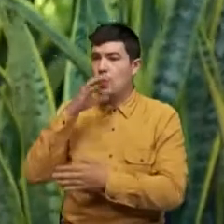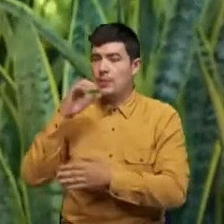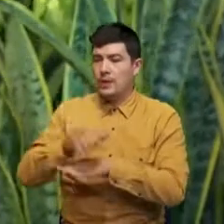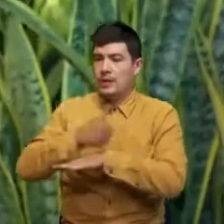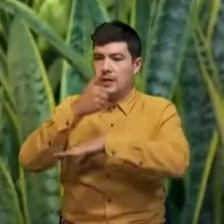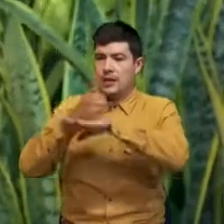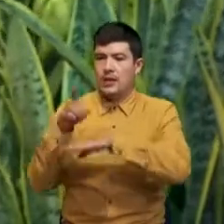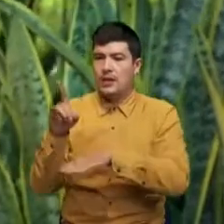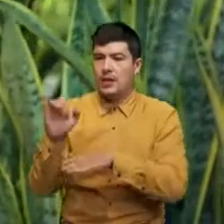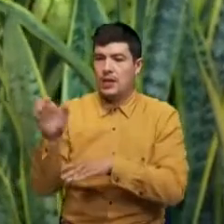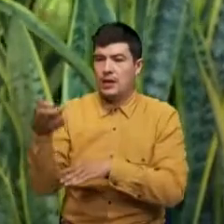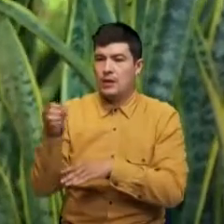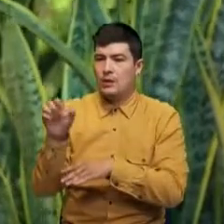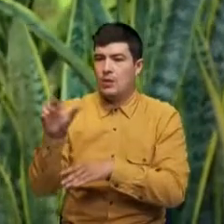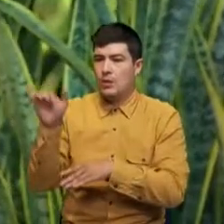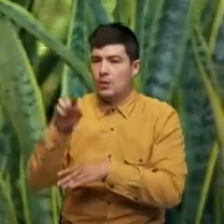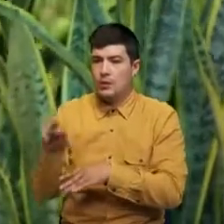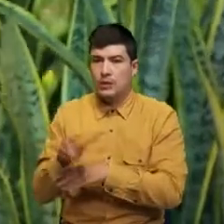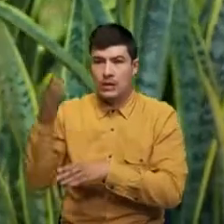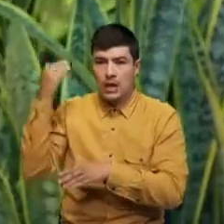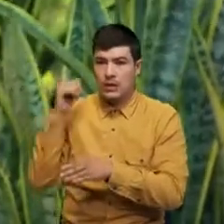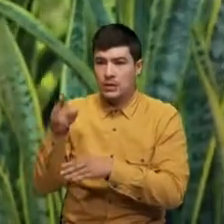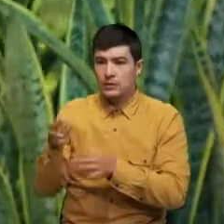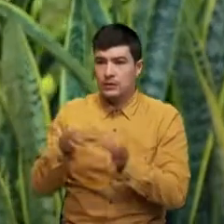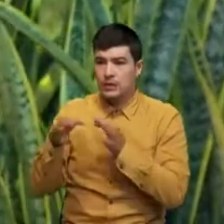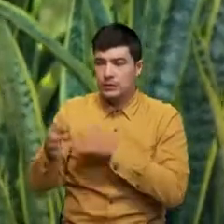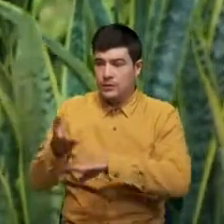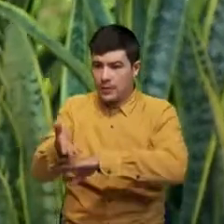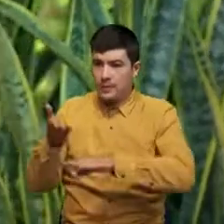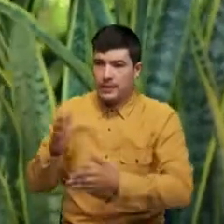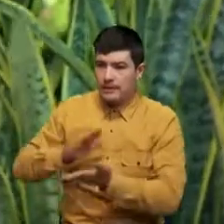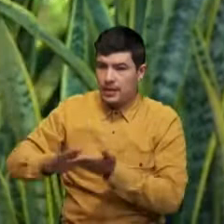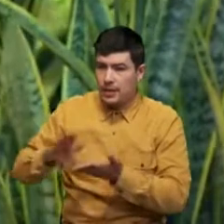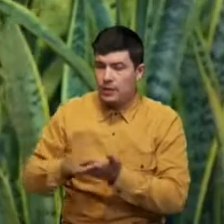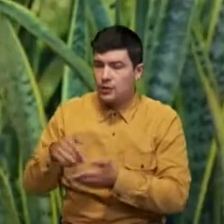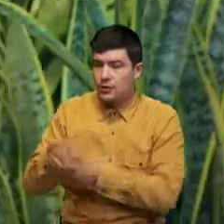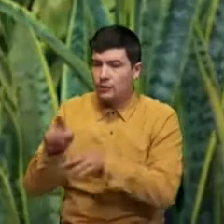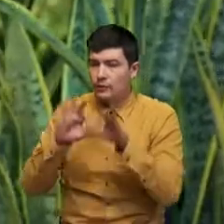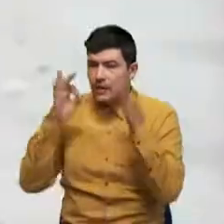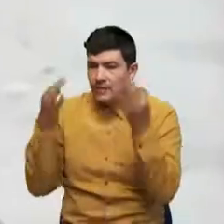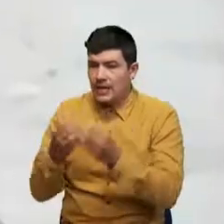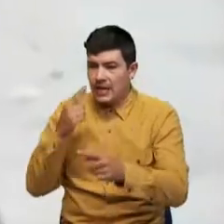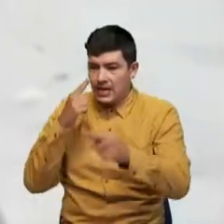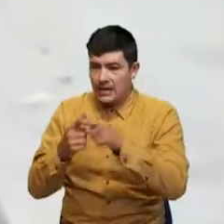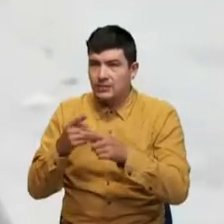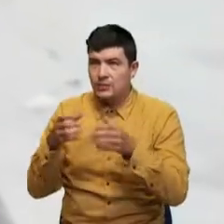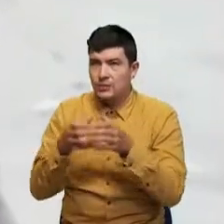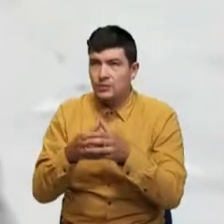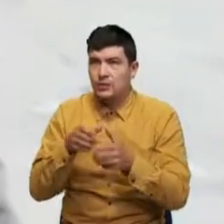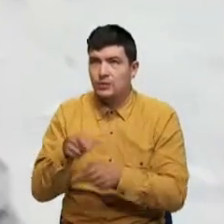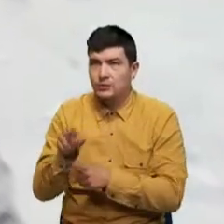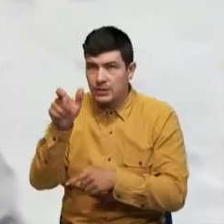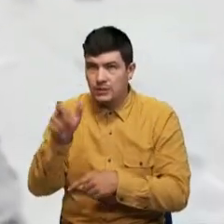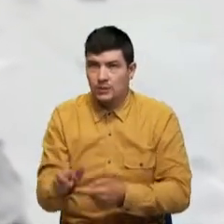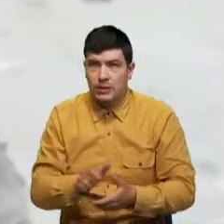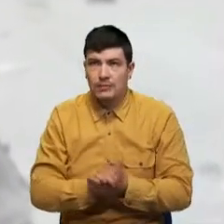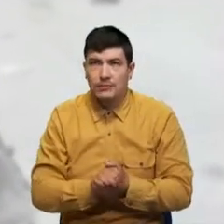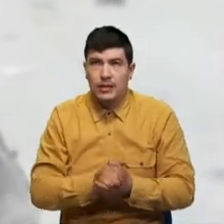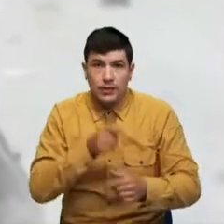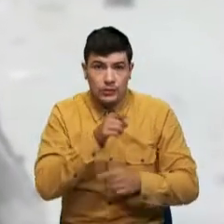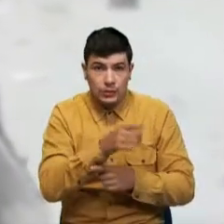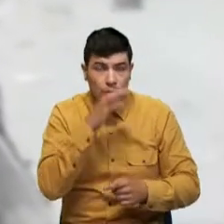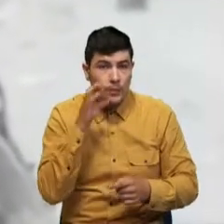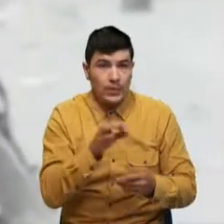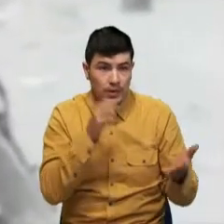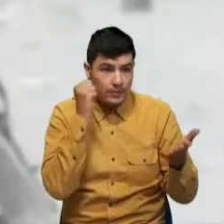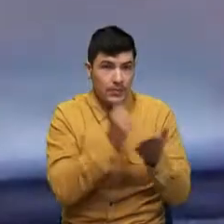luis villegas quien pidió perdón en convención a la familia del ex militante de mar torres luego de la muerte del ex militante de iu muerto